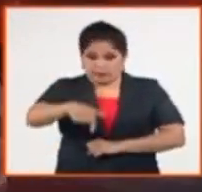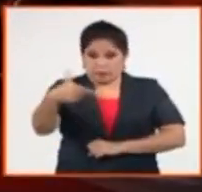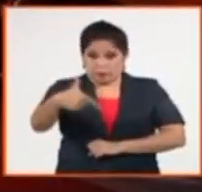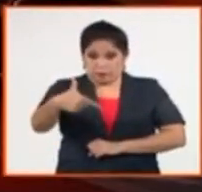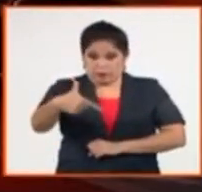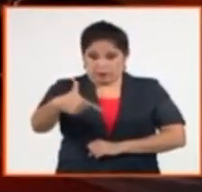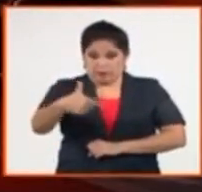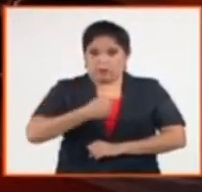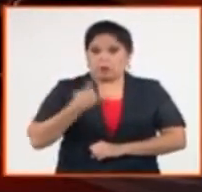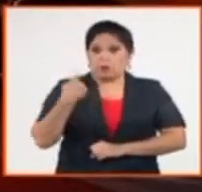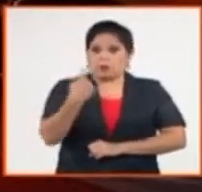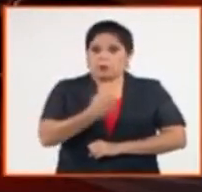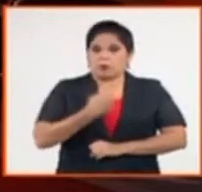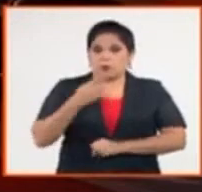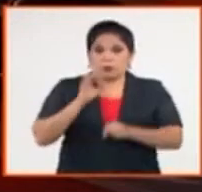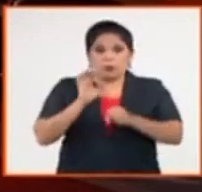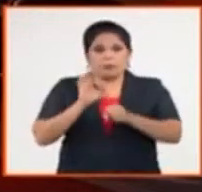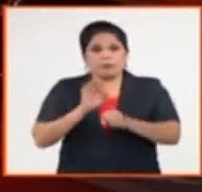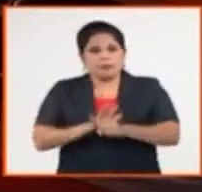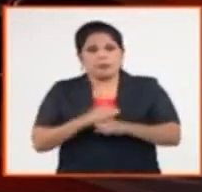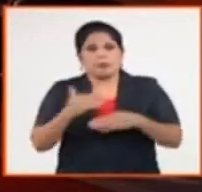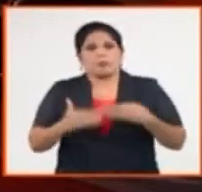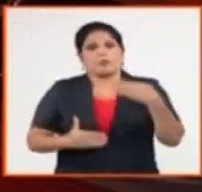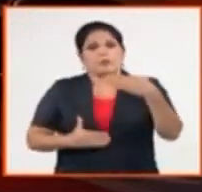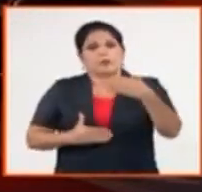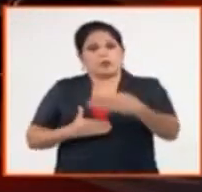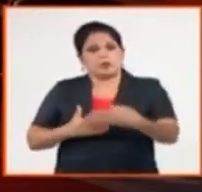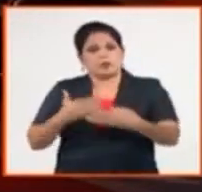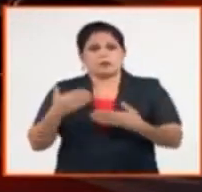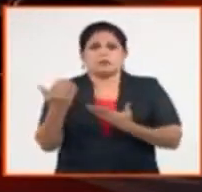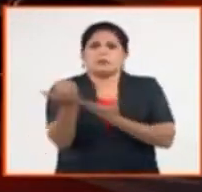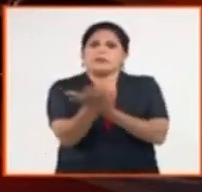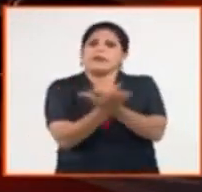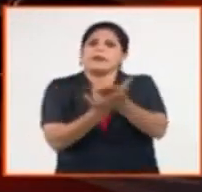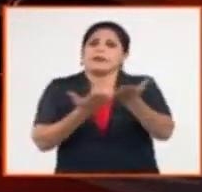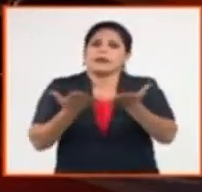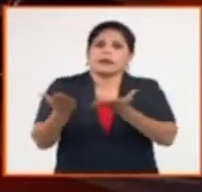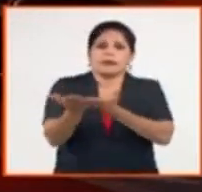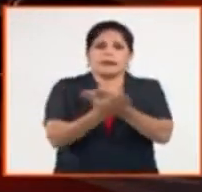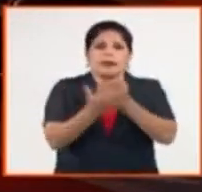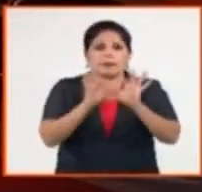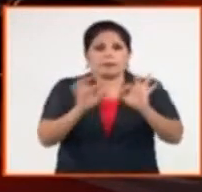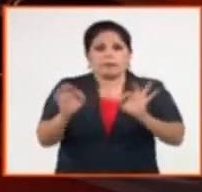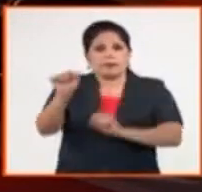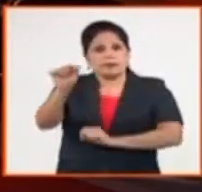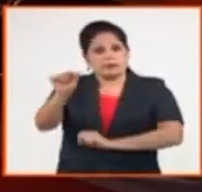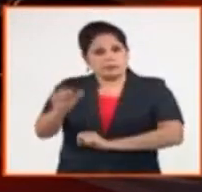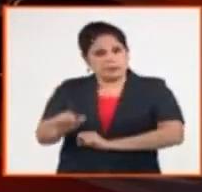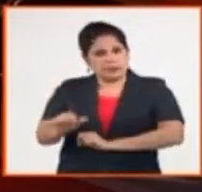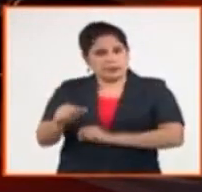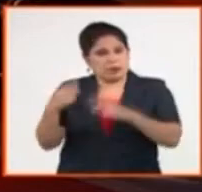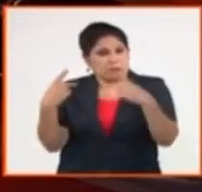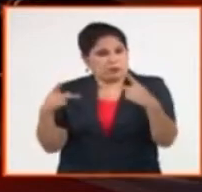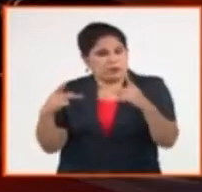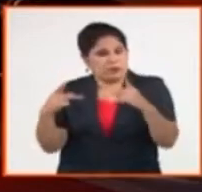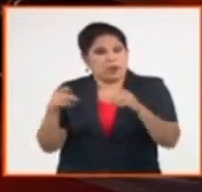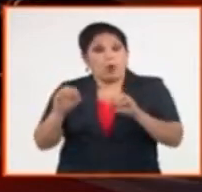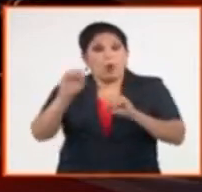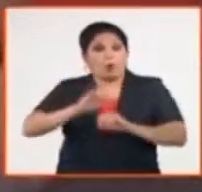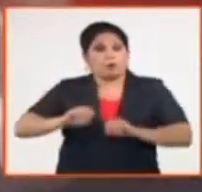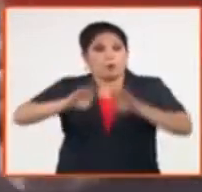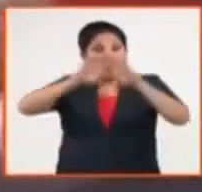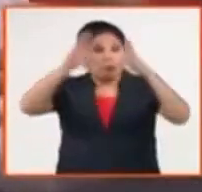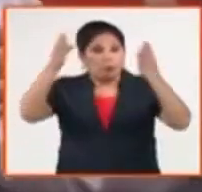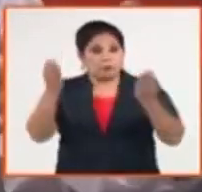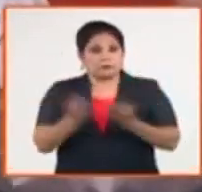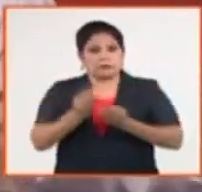nosotros iniciaremos un proceso de intercambio con especialistas, con expertos de la Organización Mundial de la Salud.